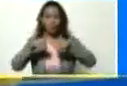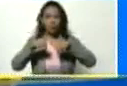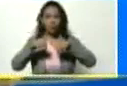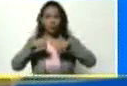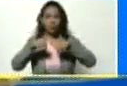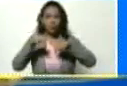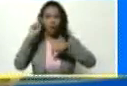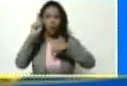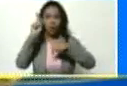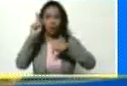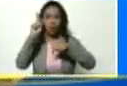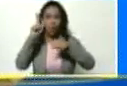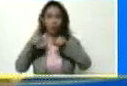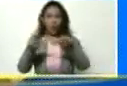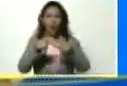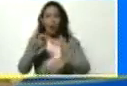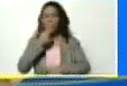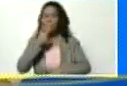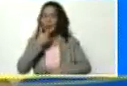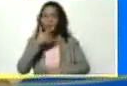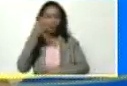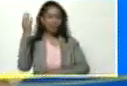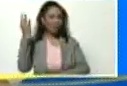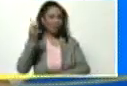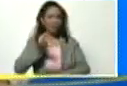es un escenario muy hermoso, de verdad,